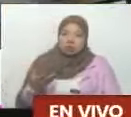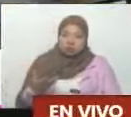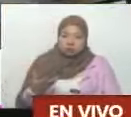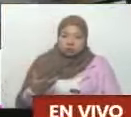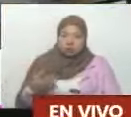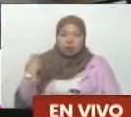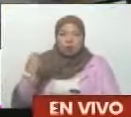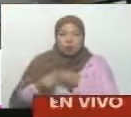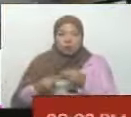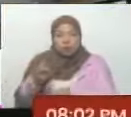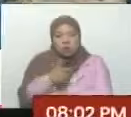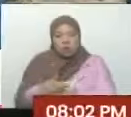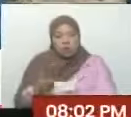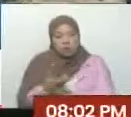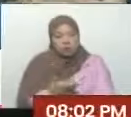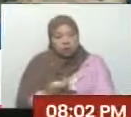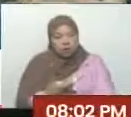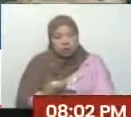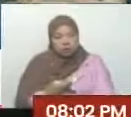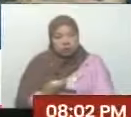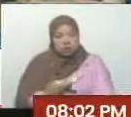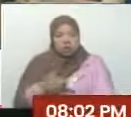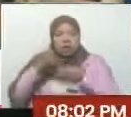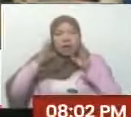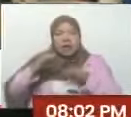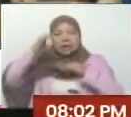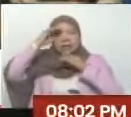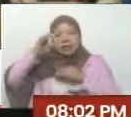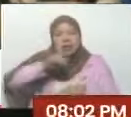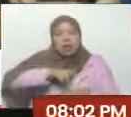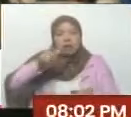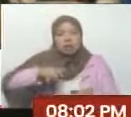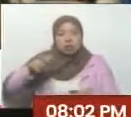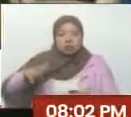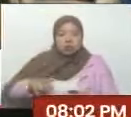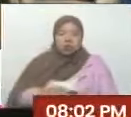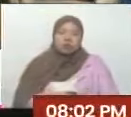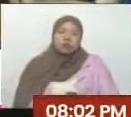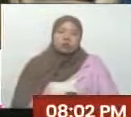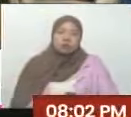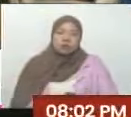tiene que hacer un gobernador y un alcalde si no atender la demanda de la gente? ¿Verdad?